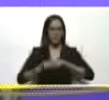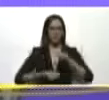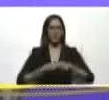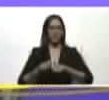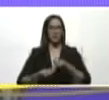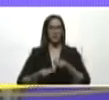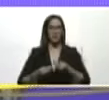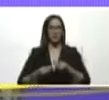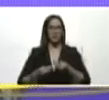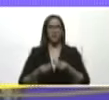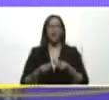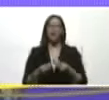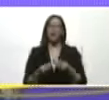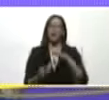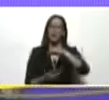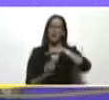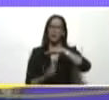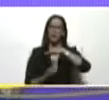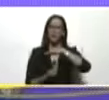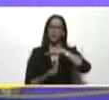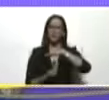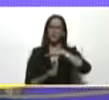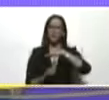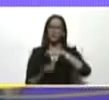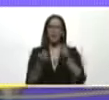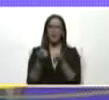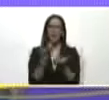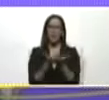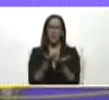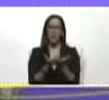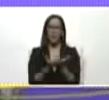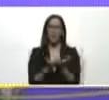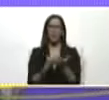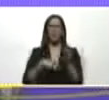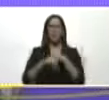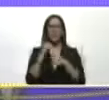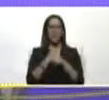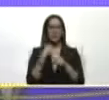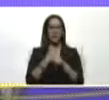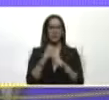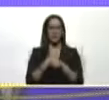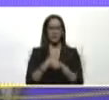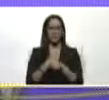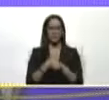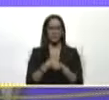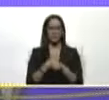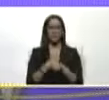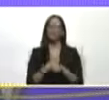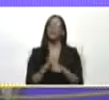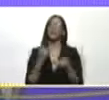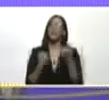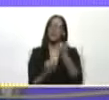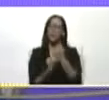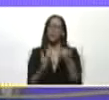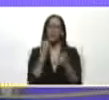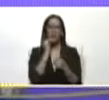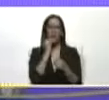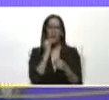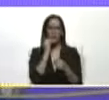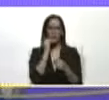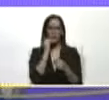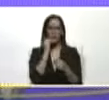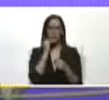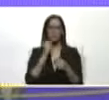en el vértice económico vamos a trabajar Para apoyar a la juventud